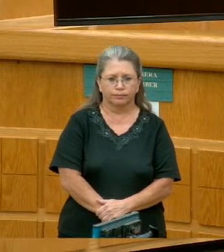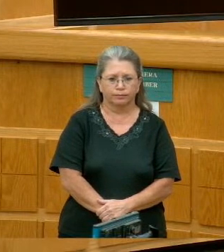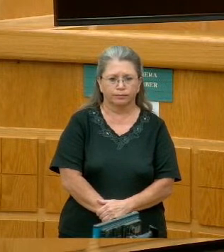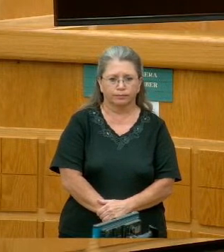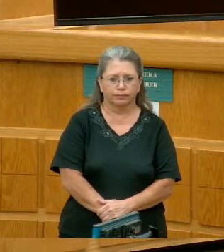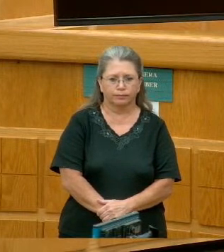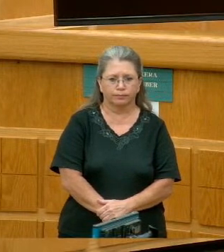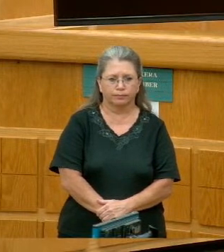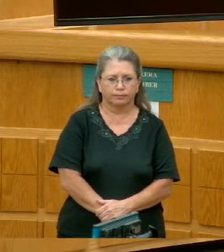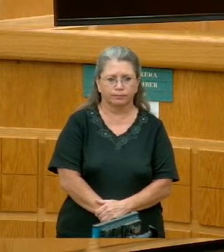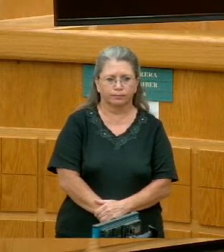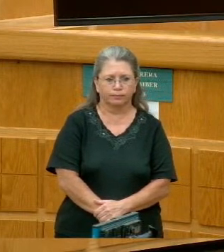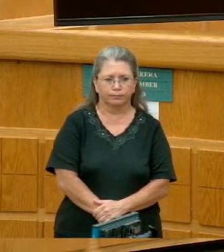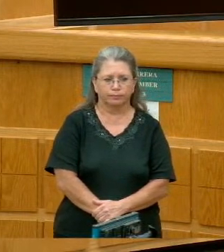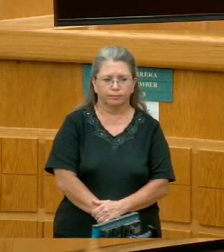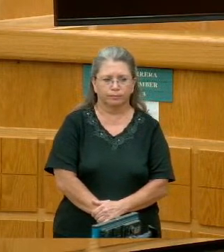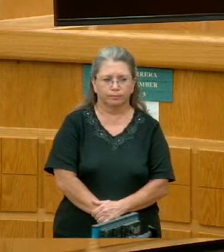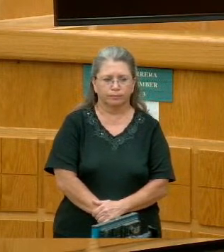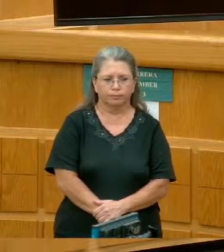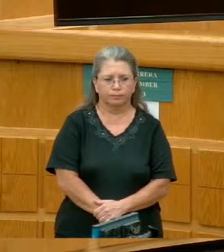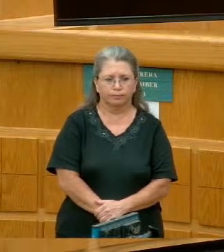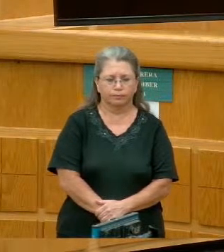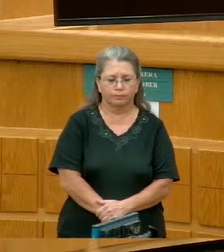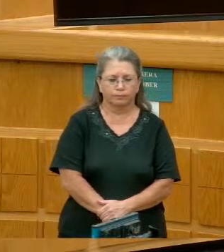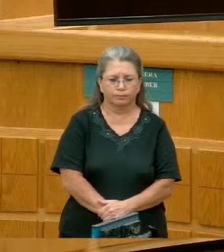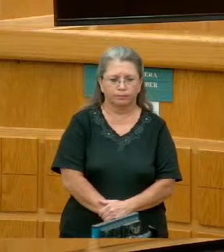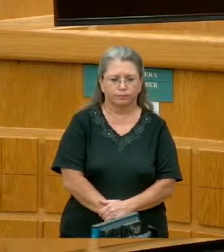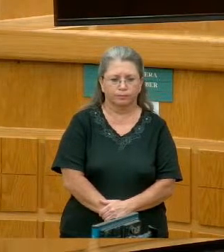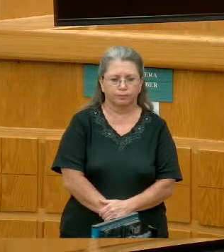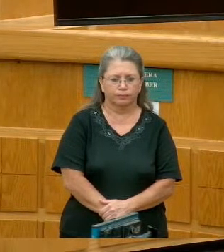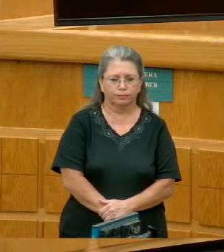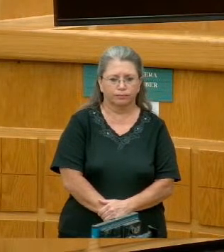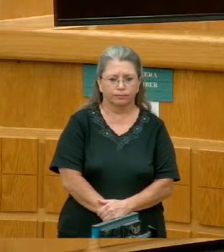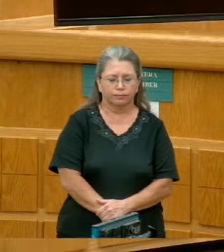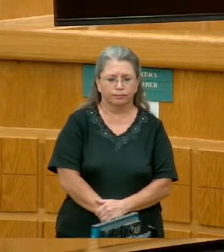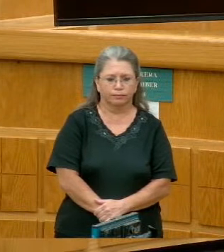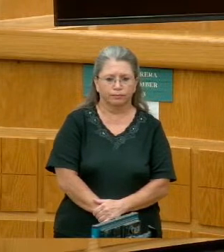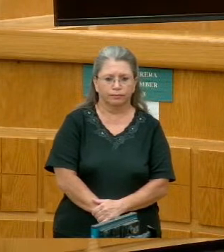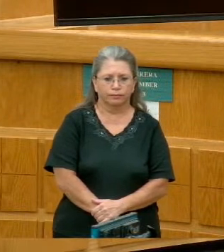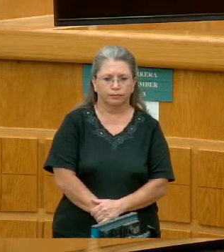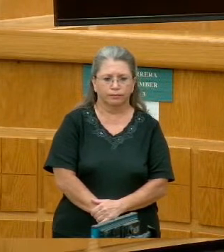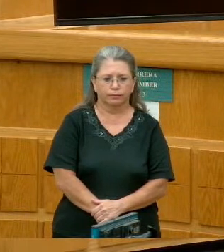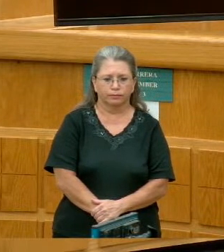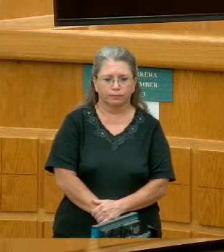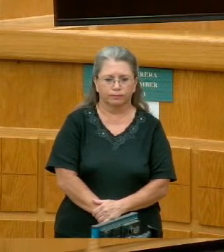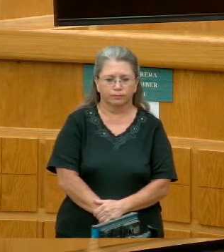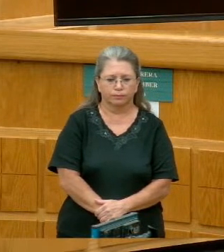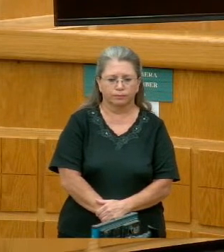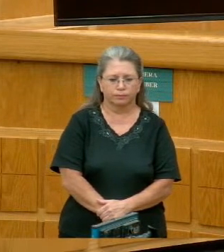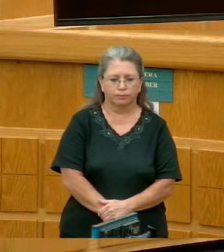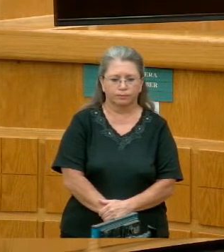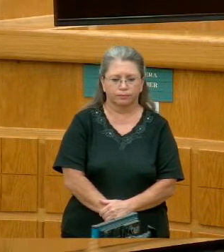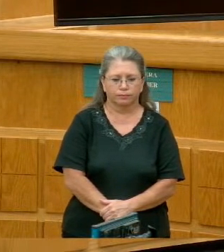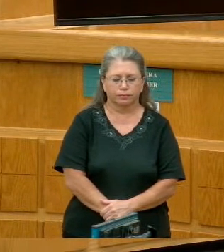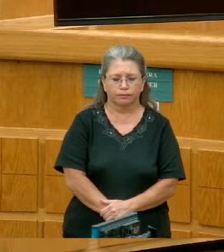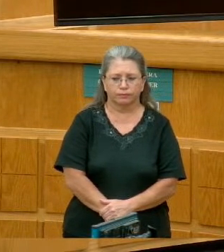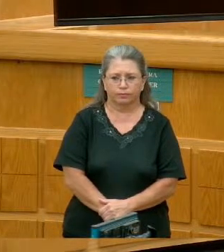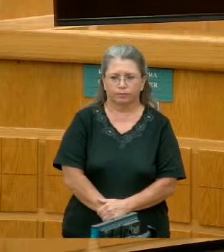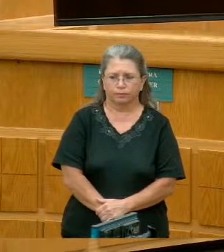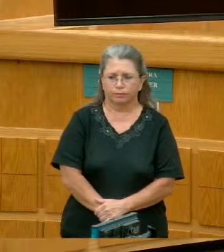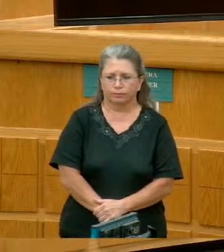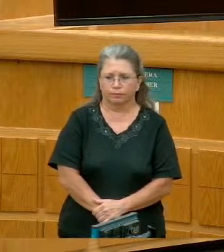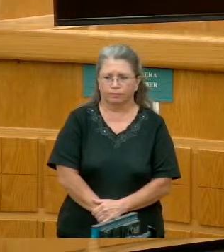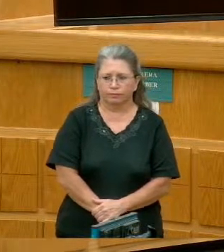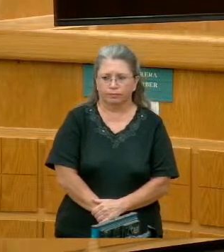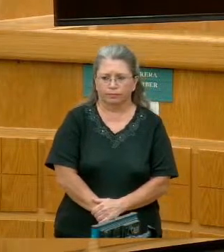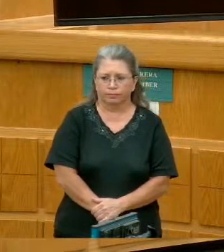número de muertes y comienza con nosotros, estando en casa o utilizando el cubrebocas o estando a 6 pies de distancia de otras personas